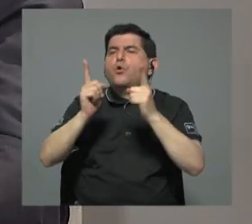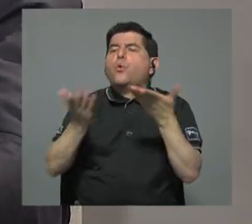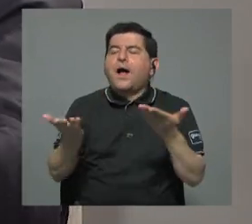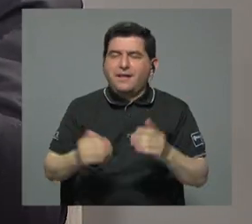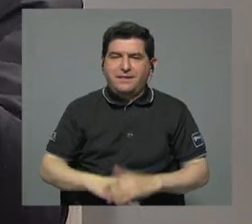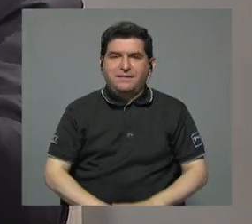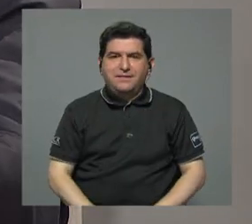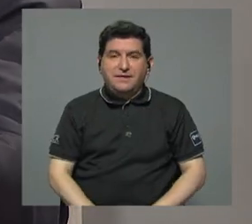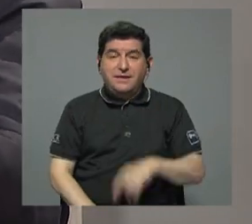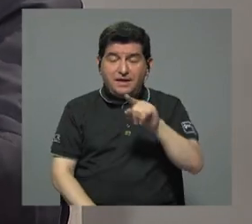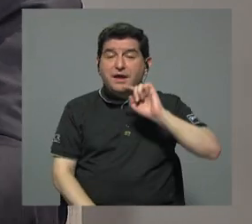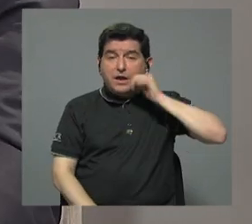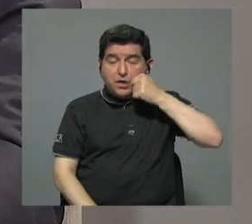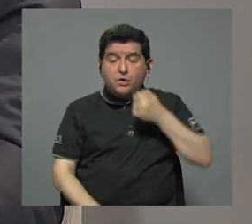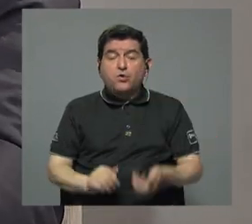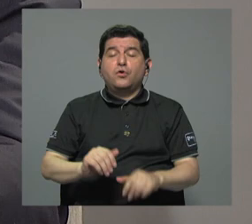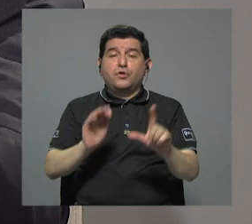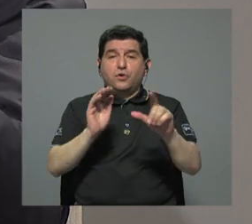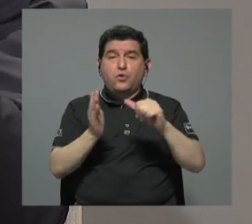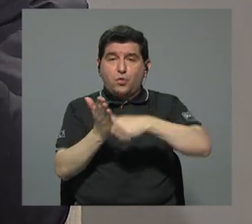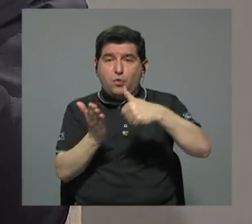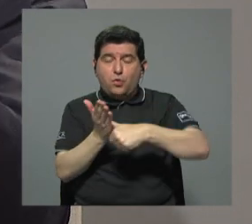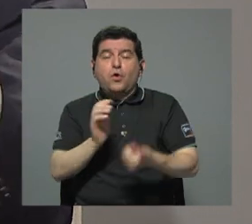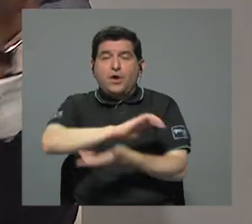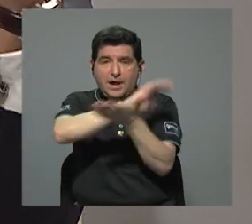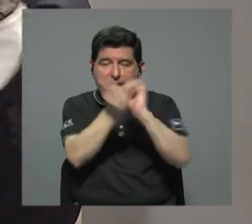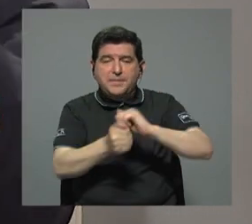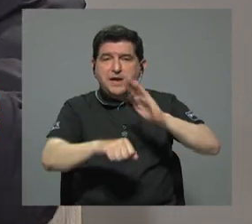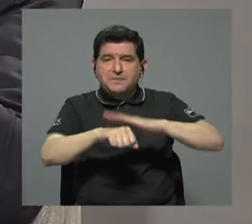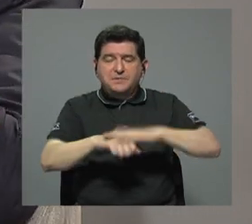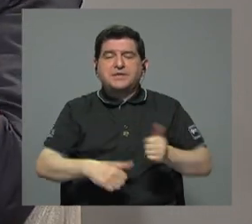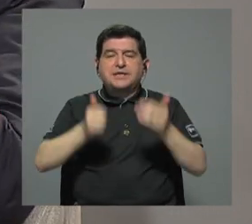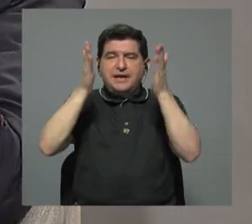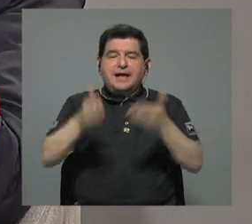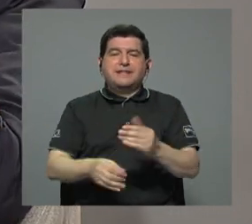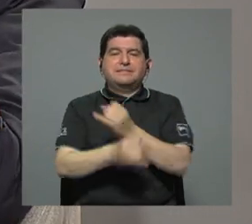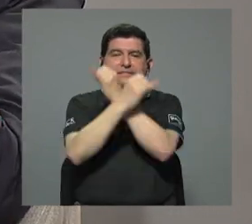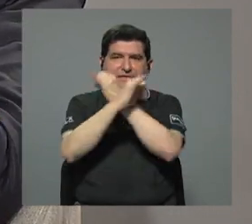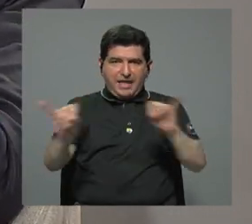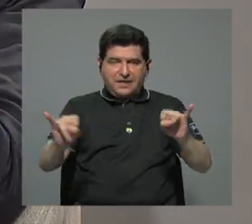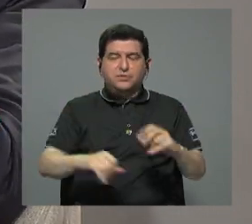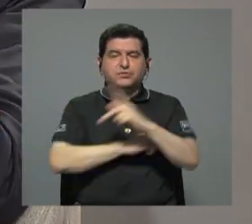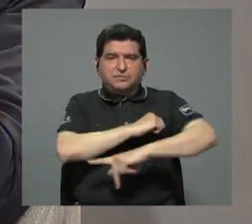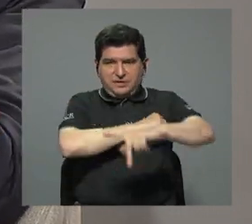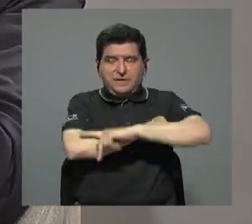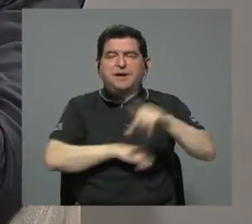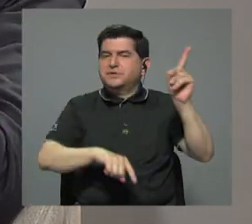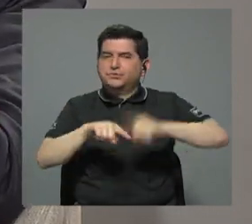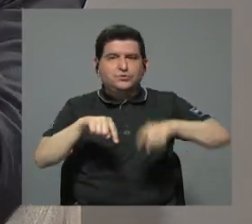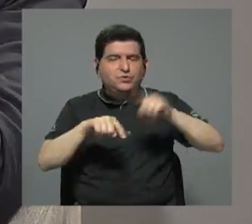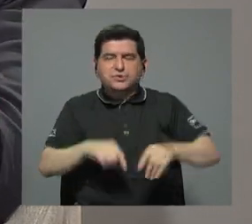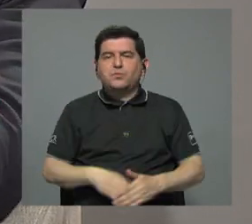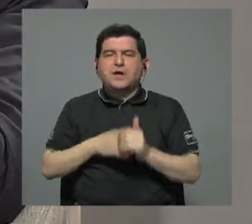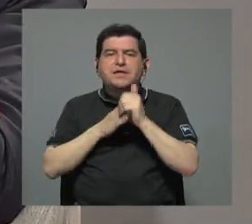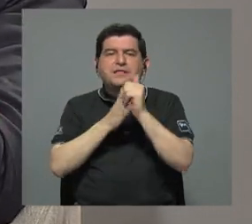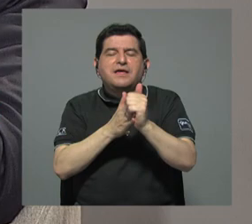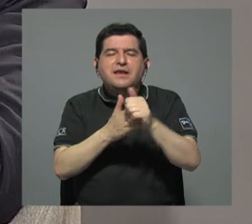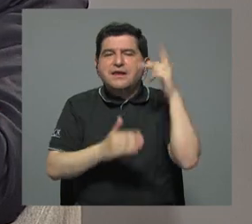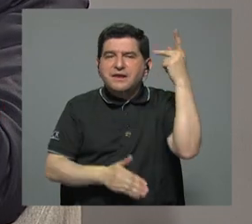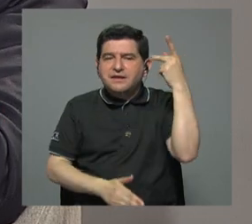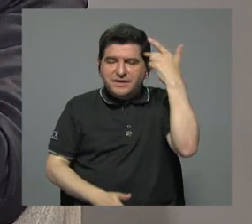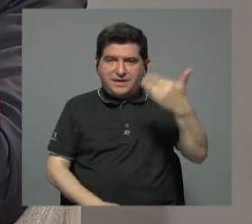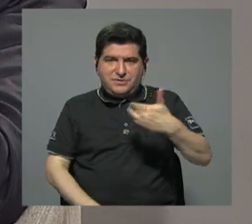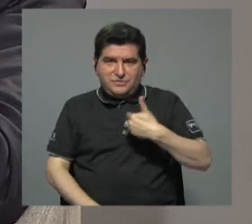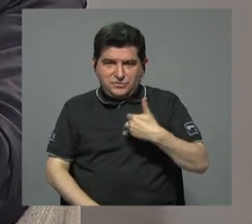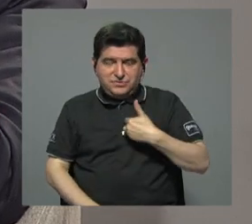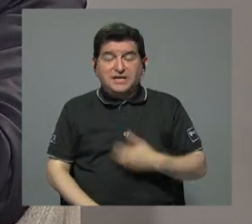legislativo el código electoral que reformarlo bueno hay que permitir candidaturas independientes por ejemplo este país no es posible que los liderazgos políticos tengan